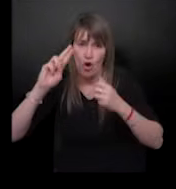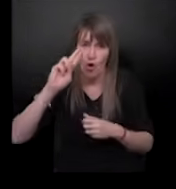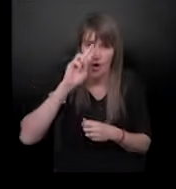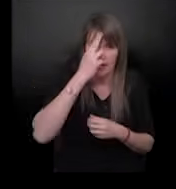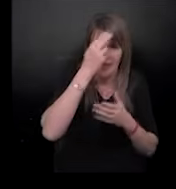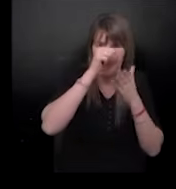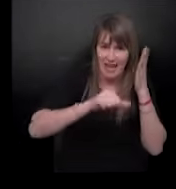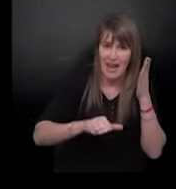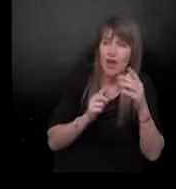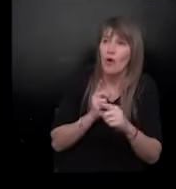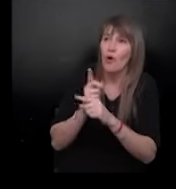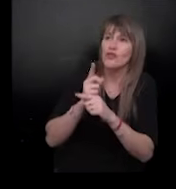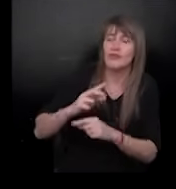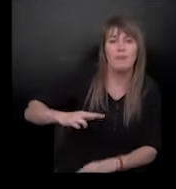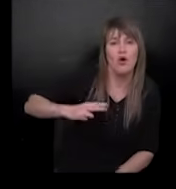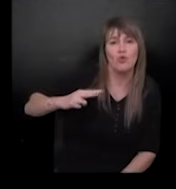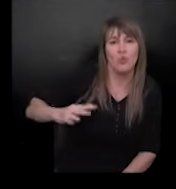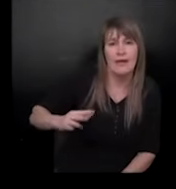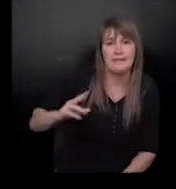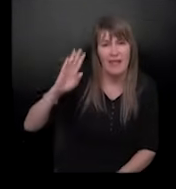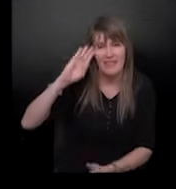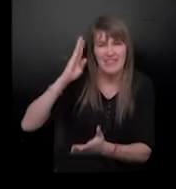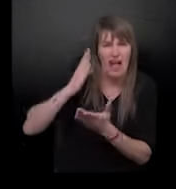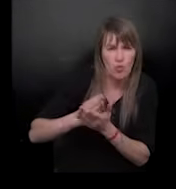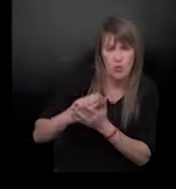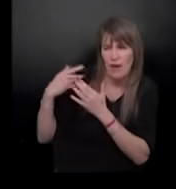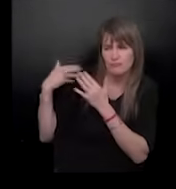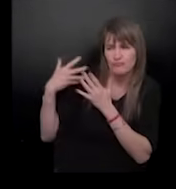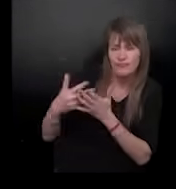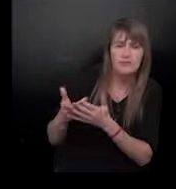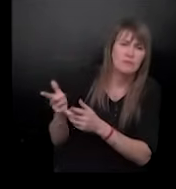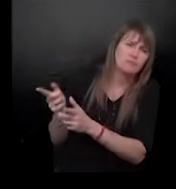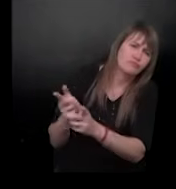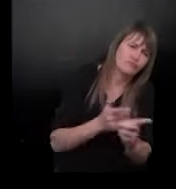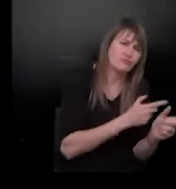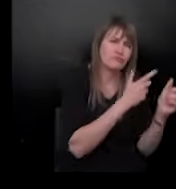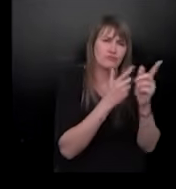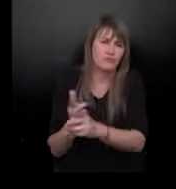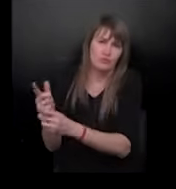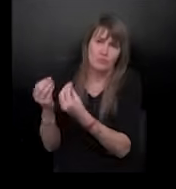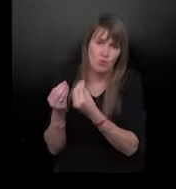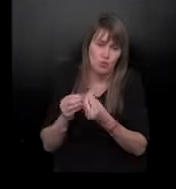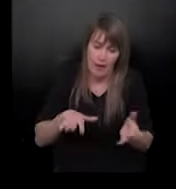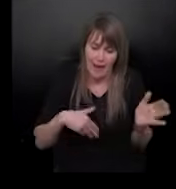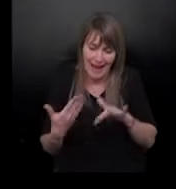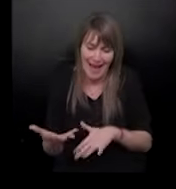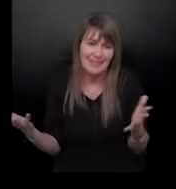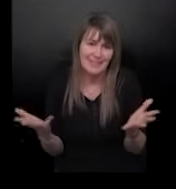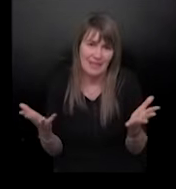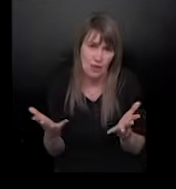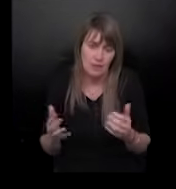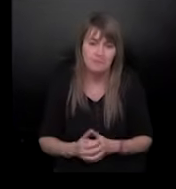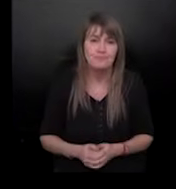las invasiones portuguesas, las dictaduras, los genocidios de ayer y de hoy. Nos